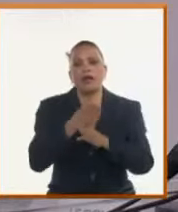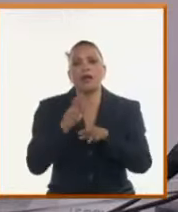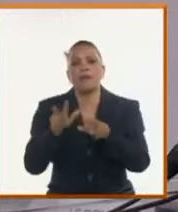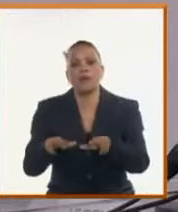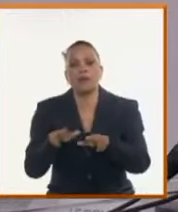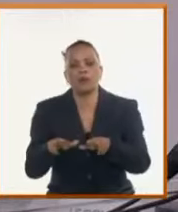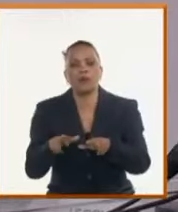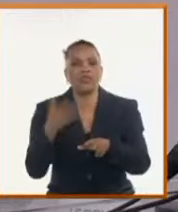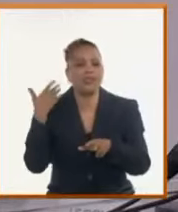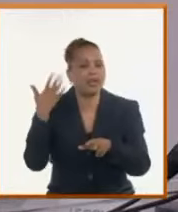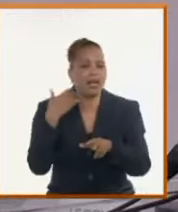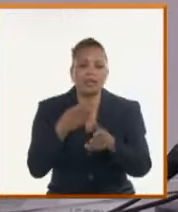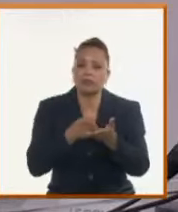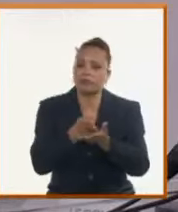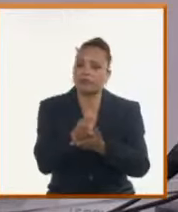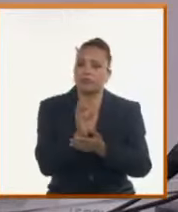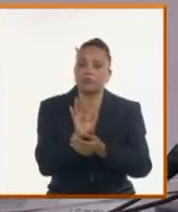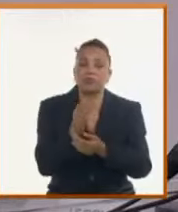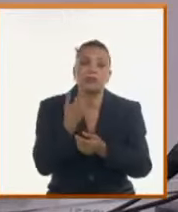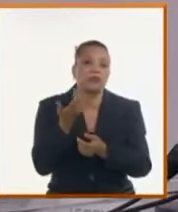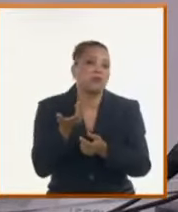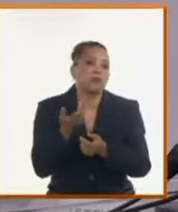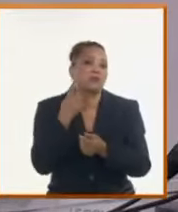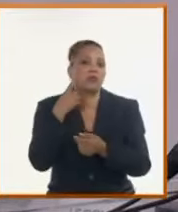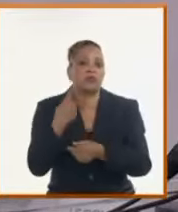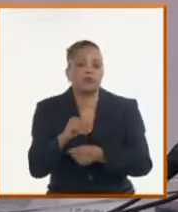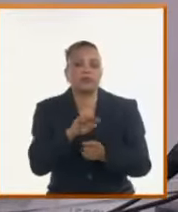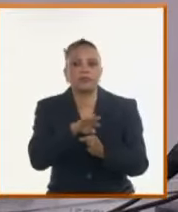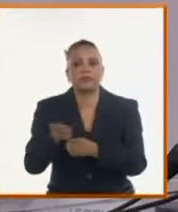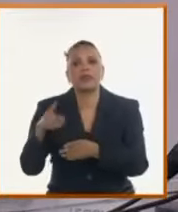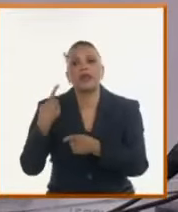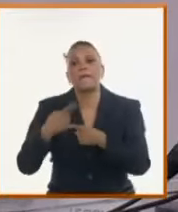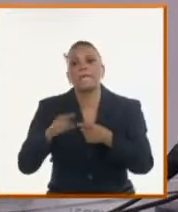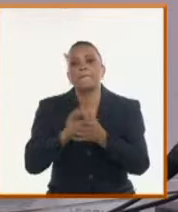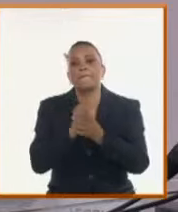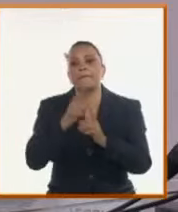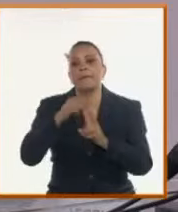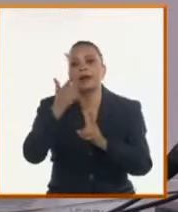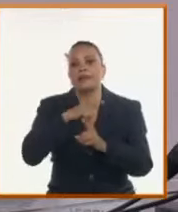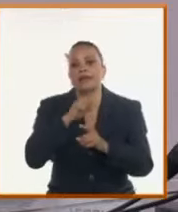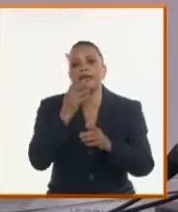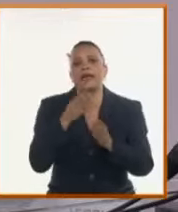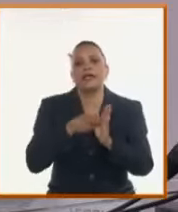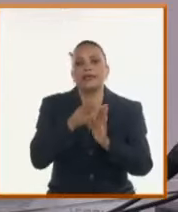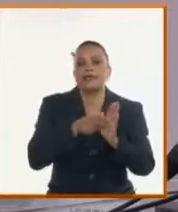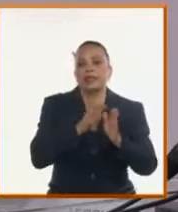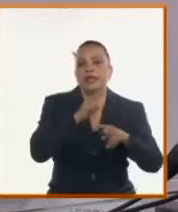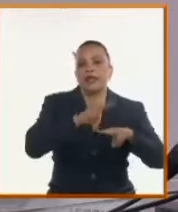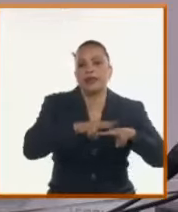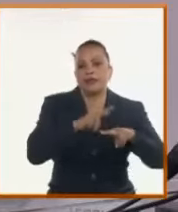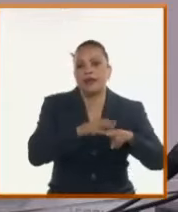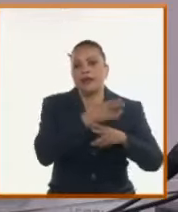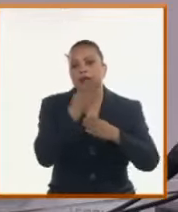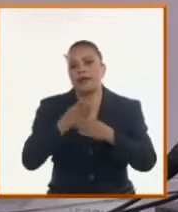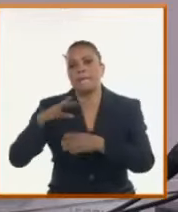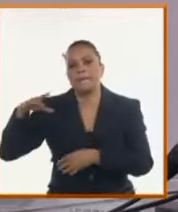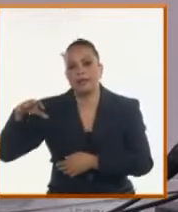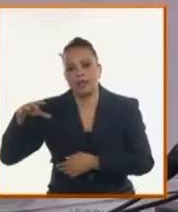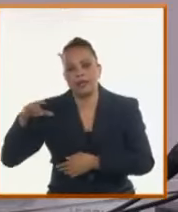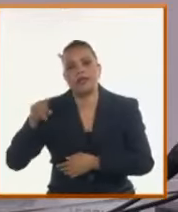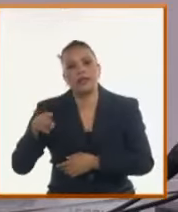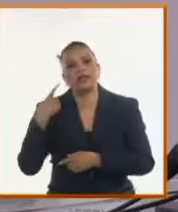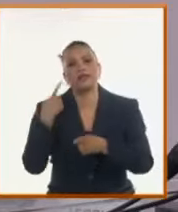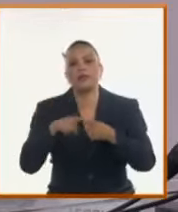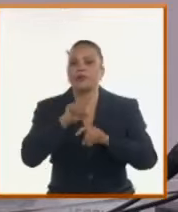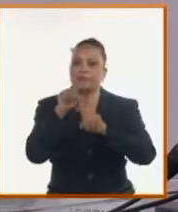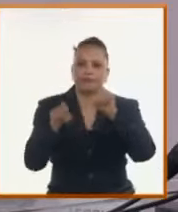por ella también escribe Marta Martínez preguntando también por el tren de La Habana y pirar del río que es uno de los de las